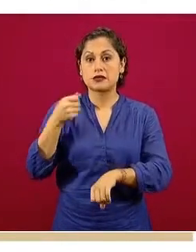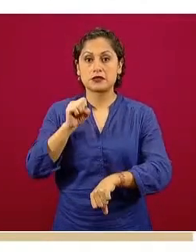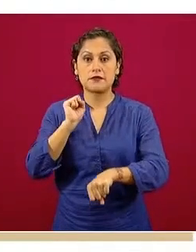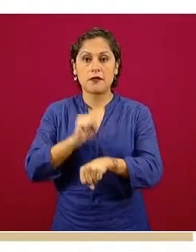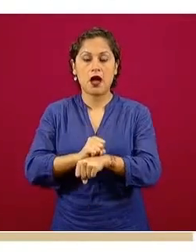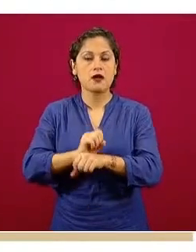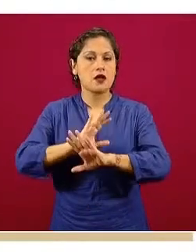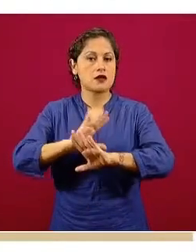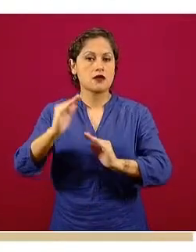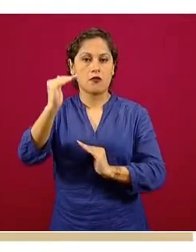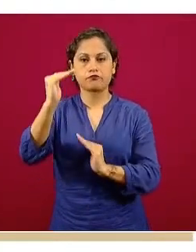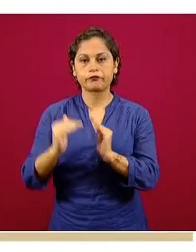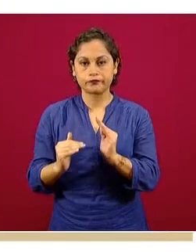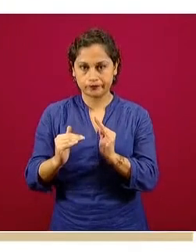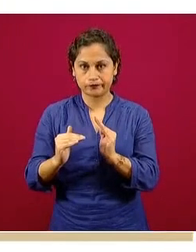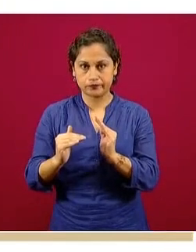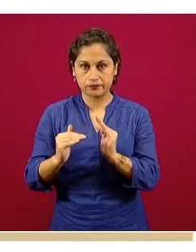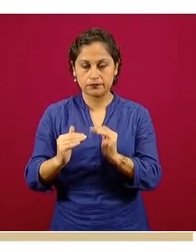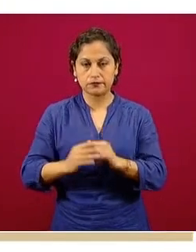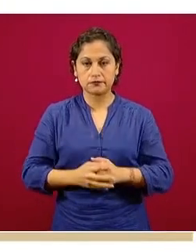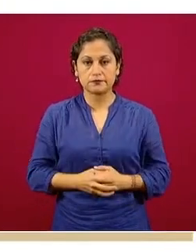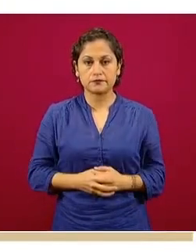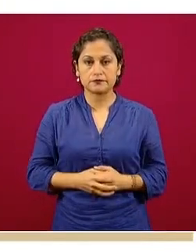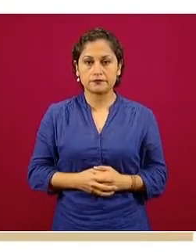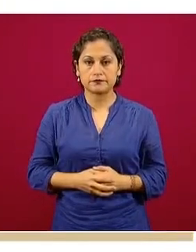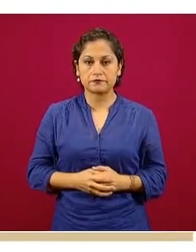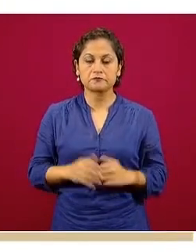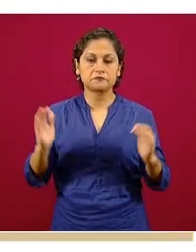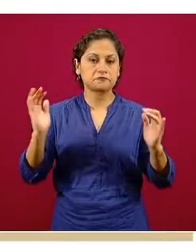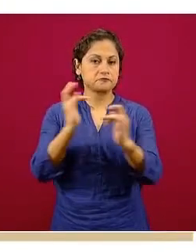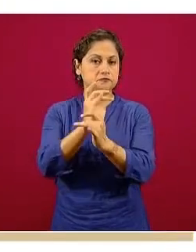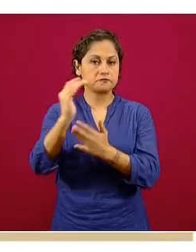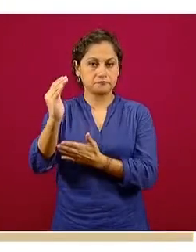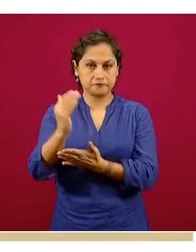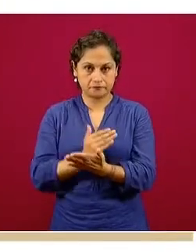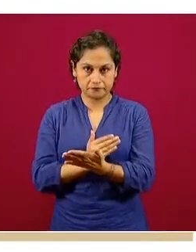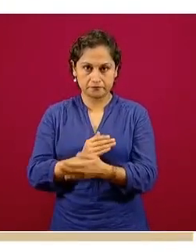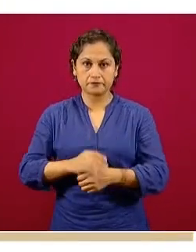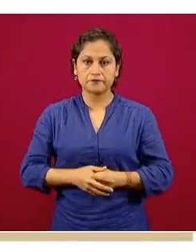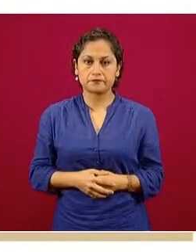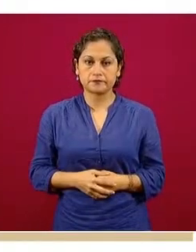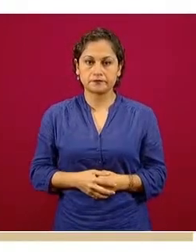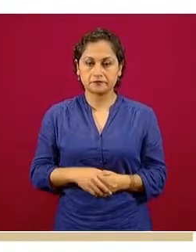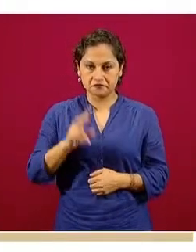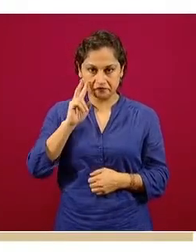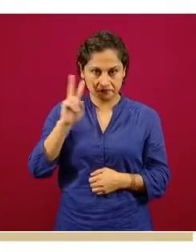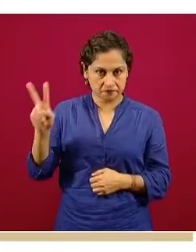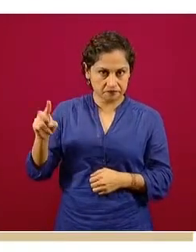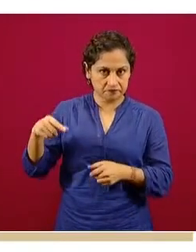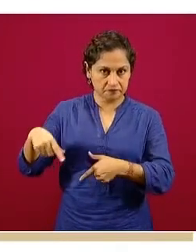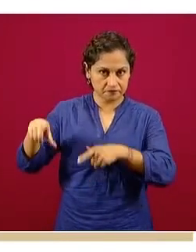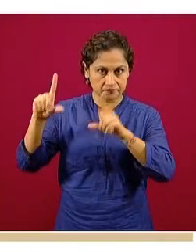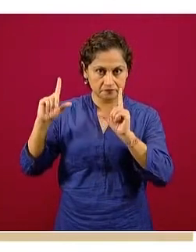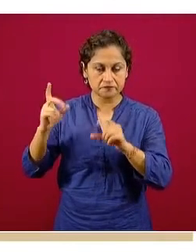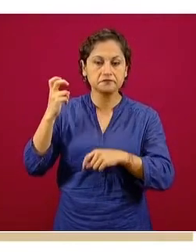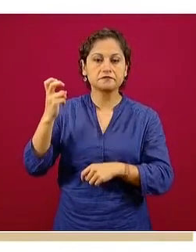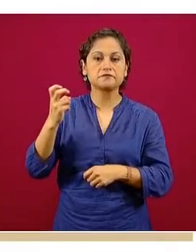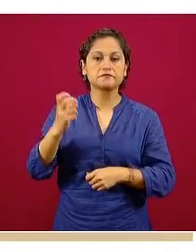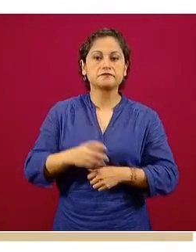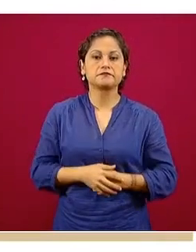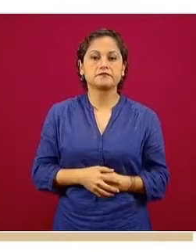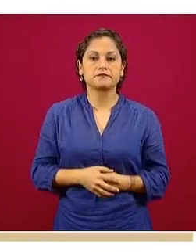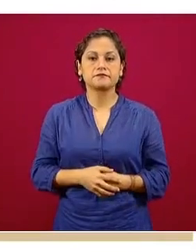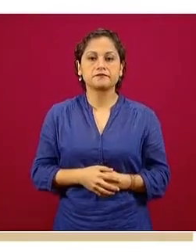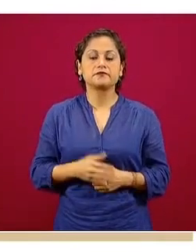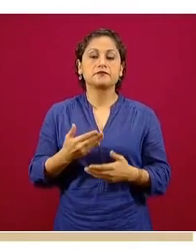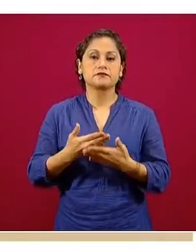una caída importante en la movilidad que se puede después ver en una estabilización en el